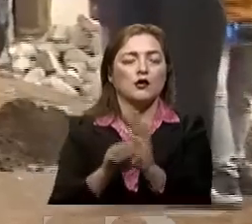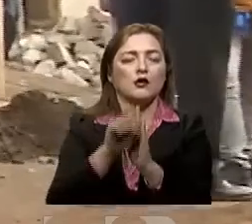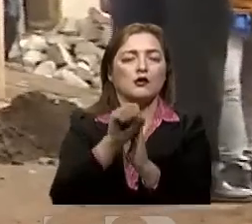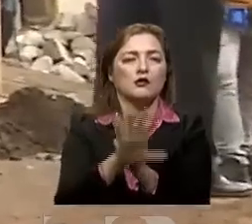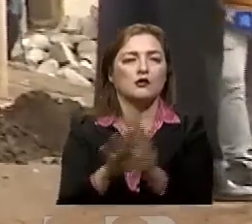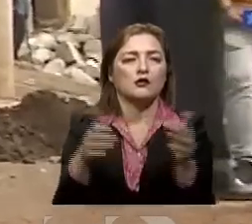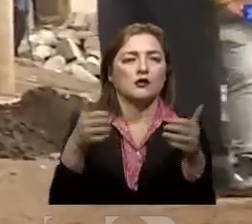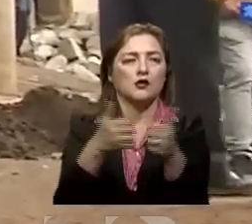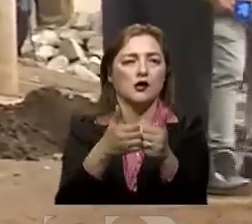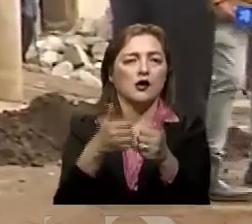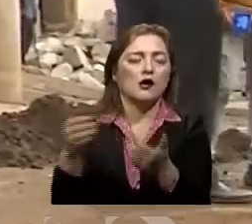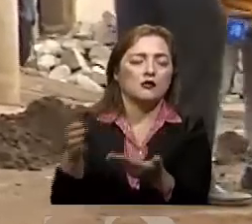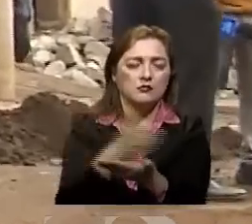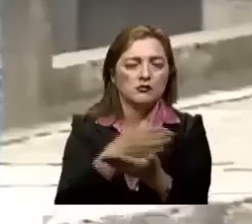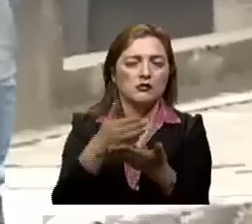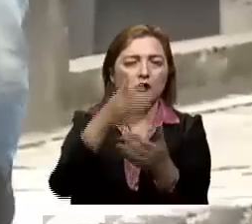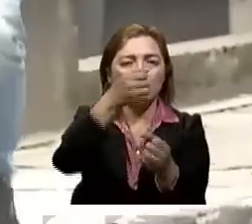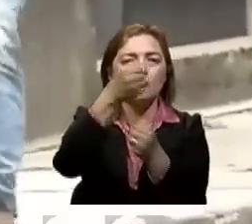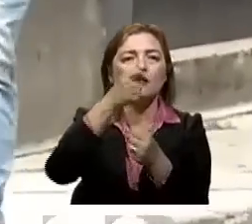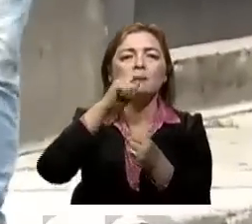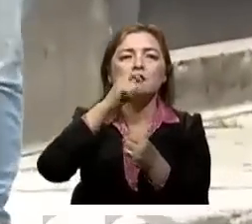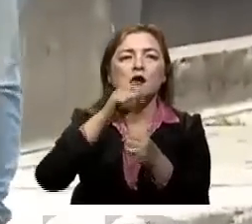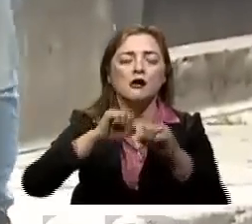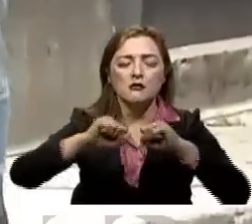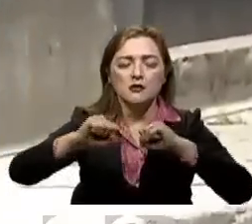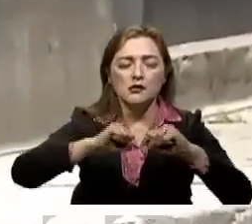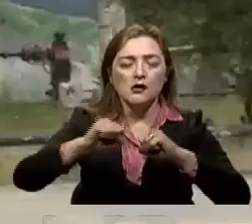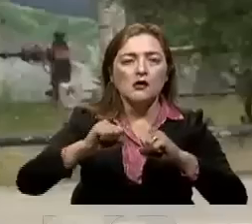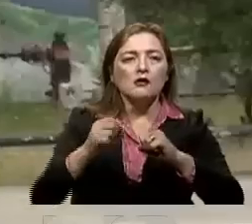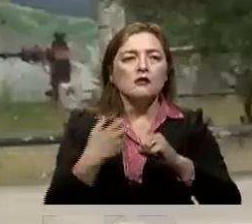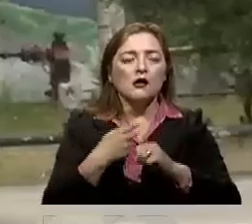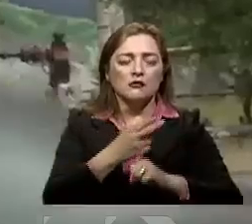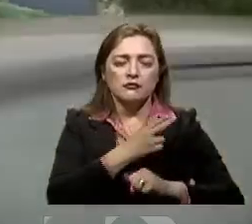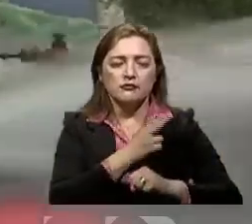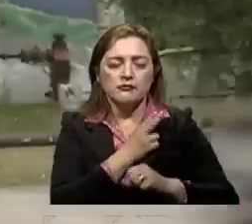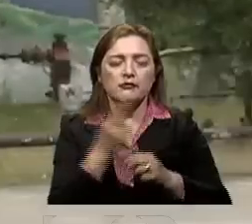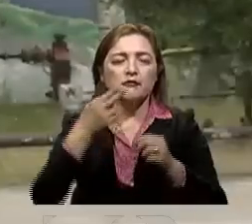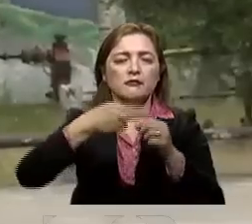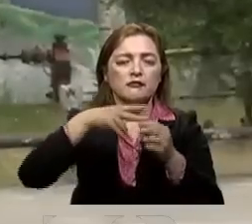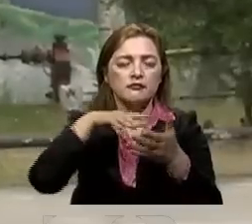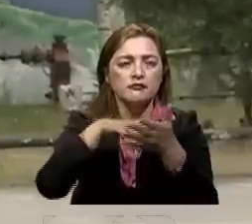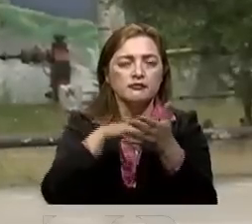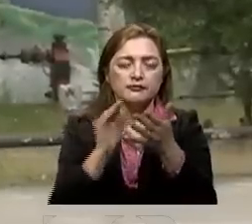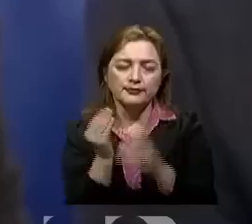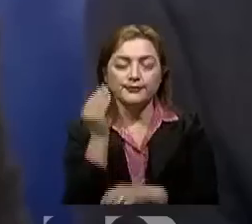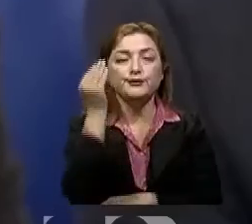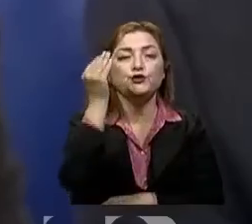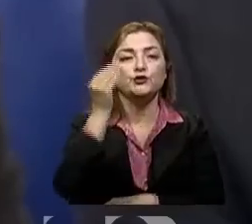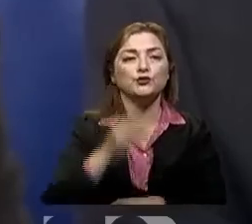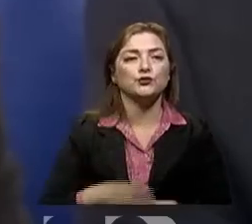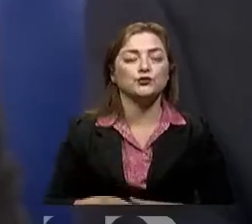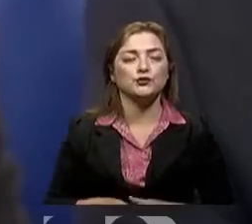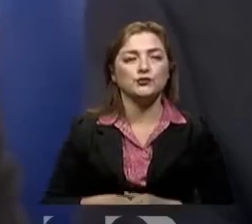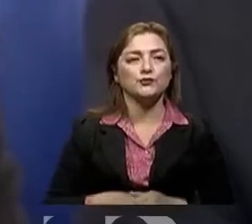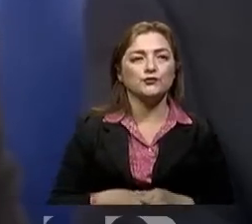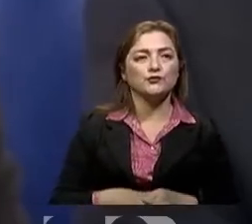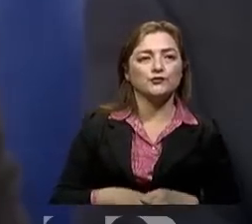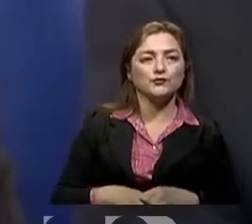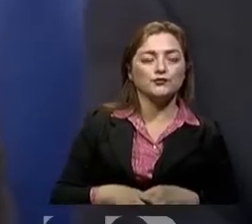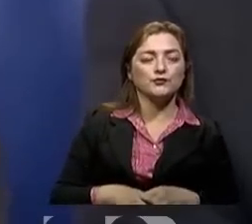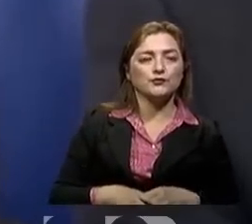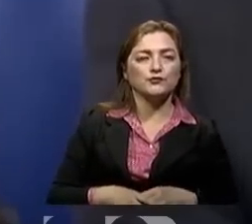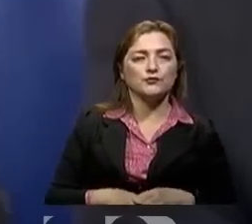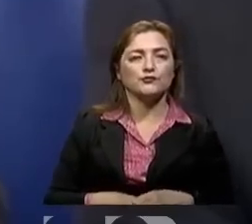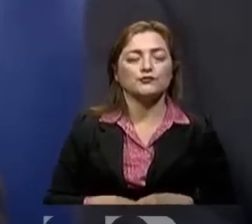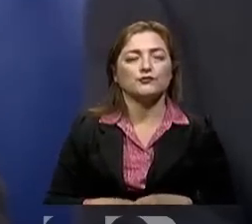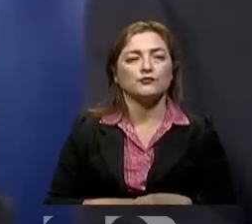de electrodomésticos y alimentos e incluso gestiones para cupos en universidades. Esto para los jóvenes. Y